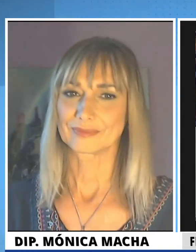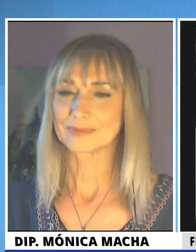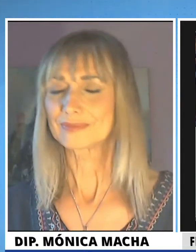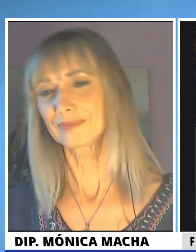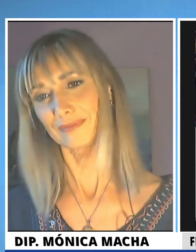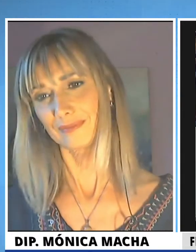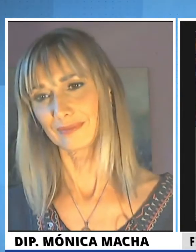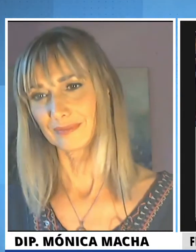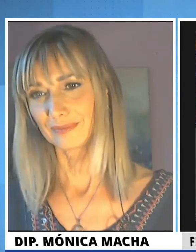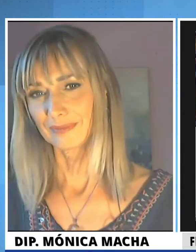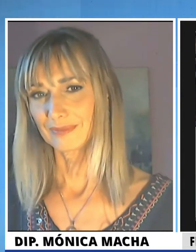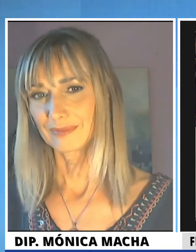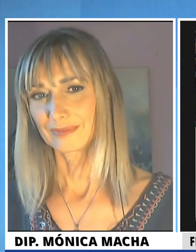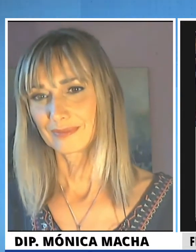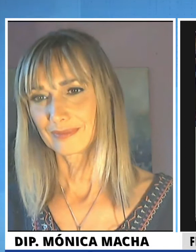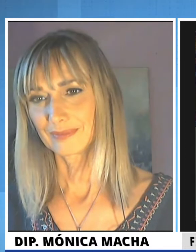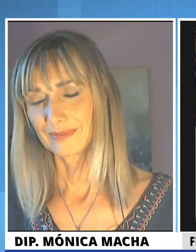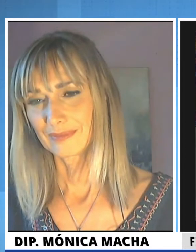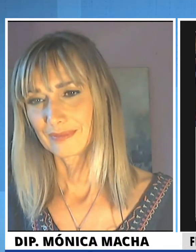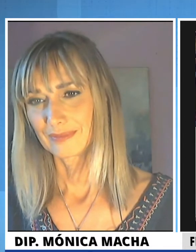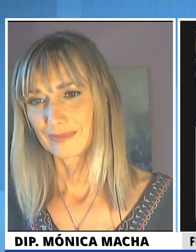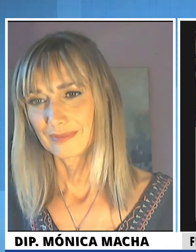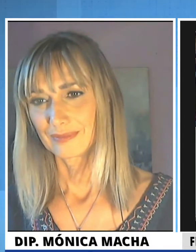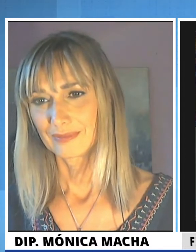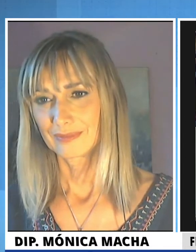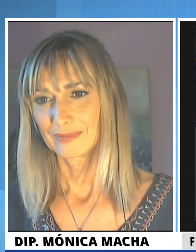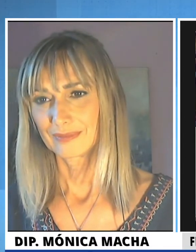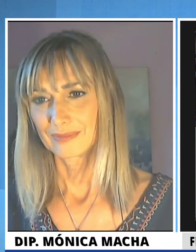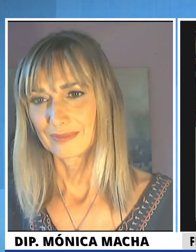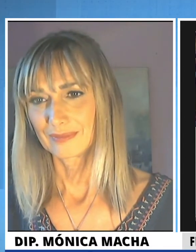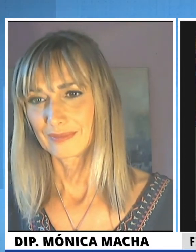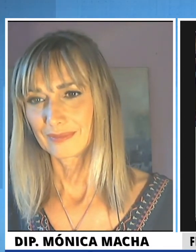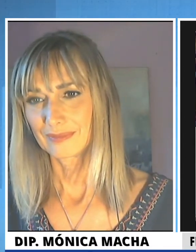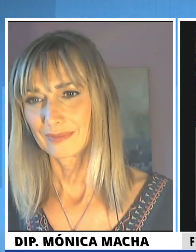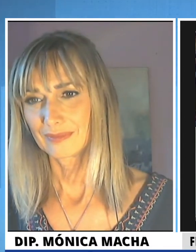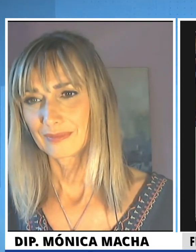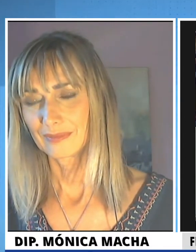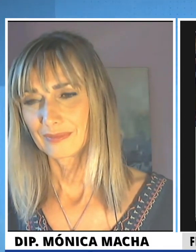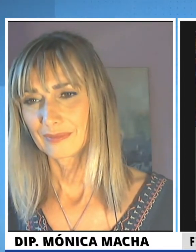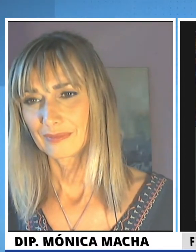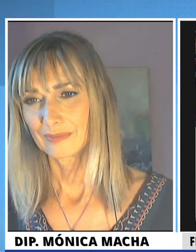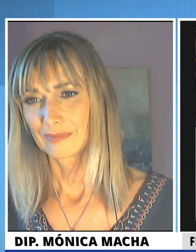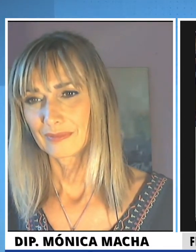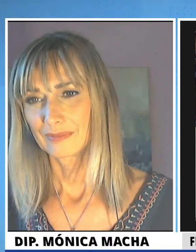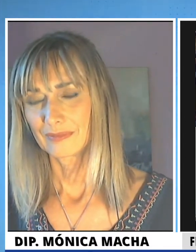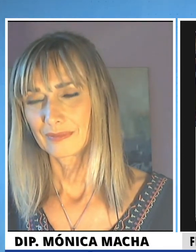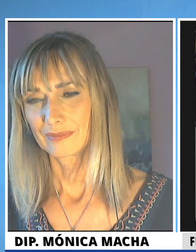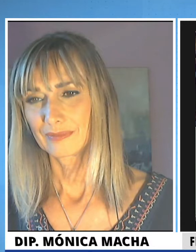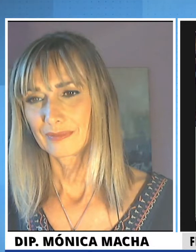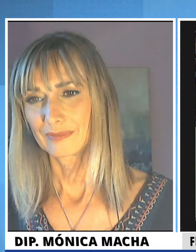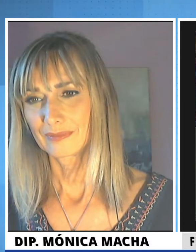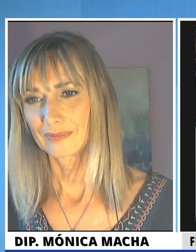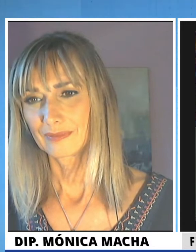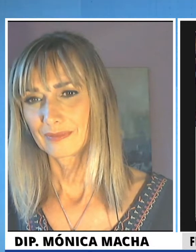vinculada a que lo que nosotros hagamos o nosotras hagamos en el Congreso, al pensar las leyes, al trabajar para